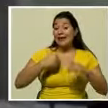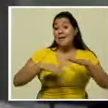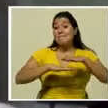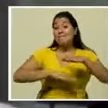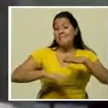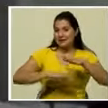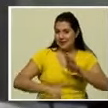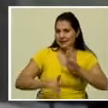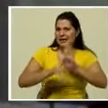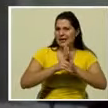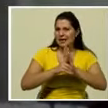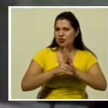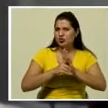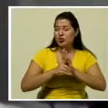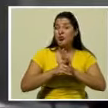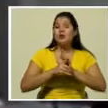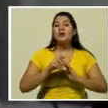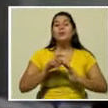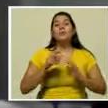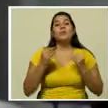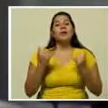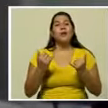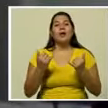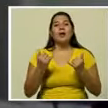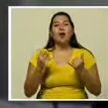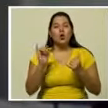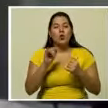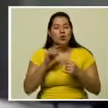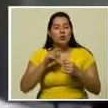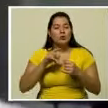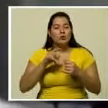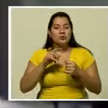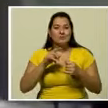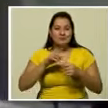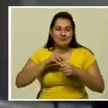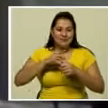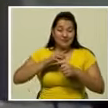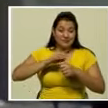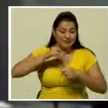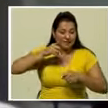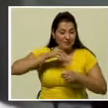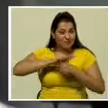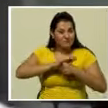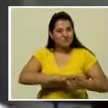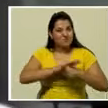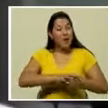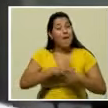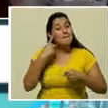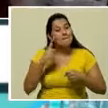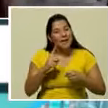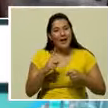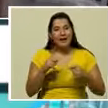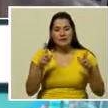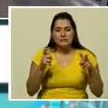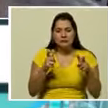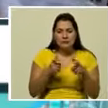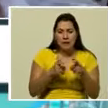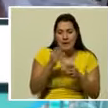para disminuir sus funciones y sus intervenciones. En esta crisis reconocemos más bien